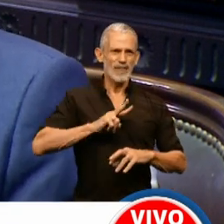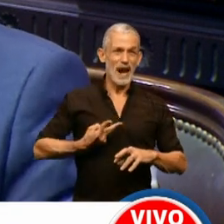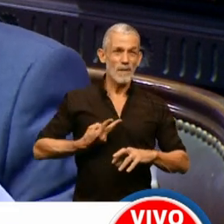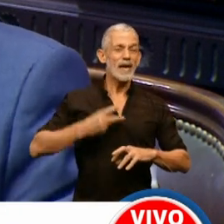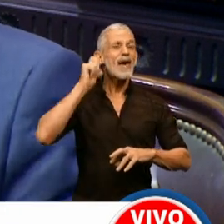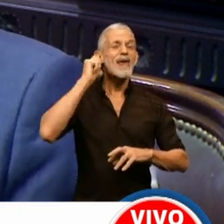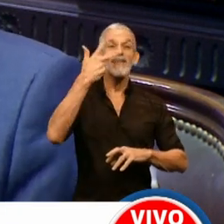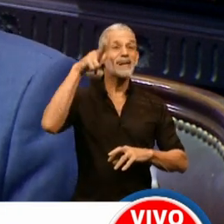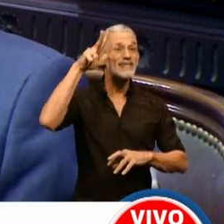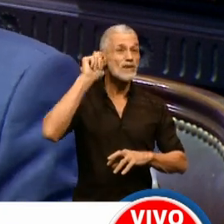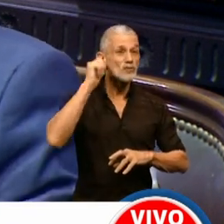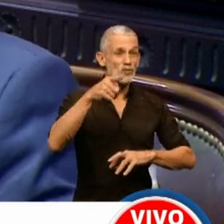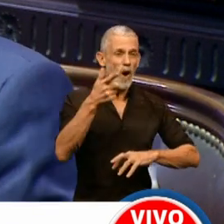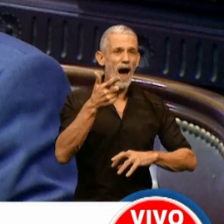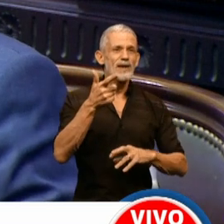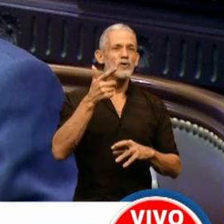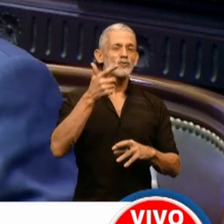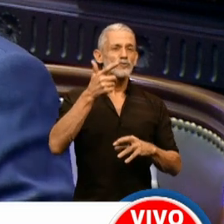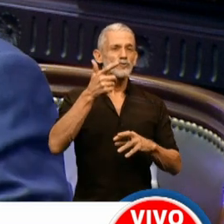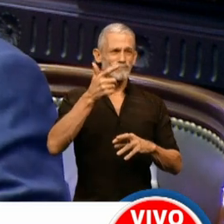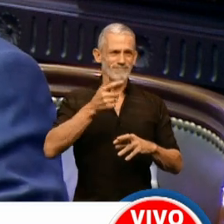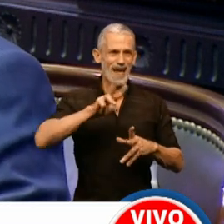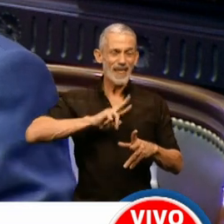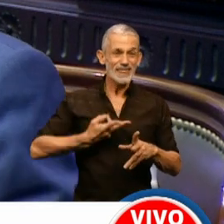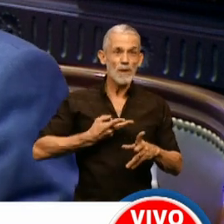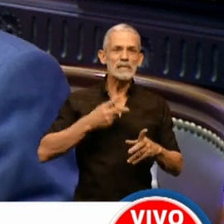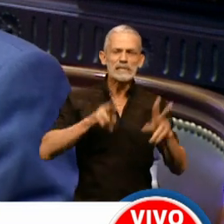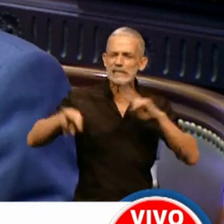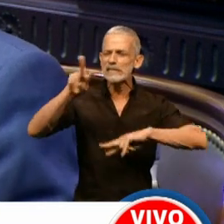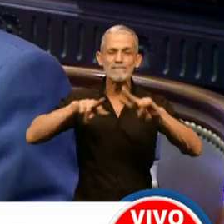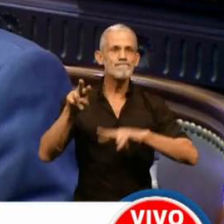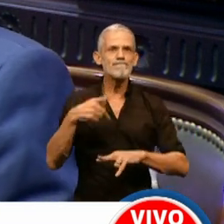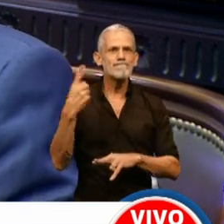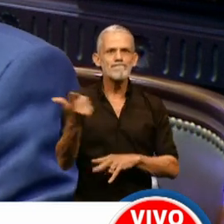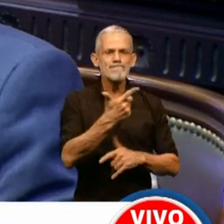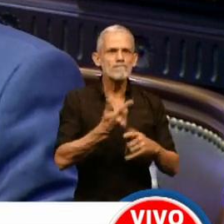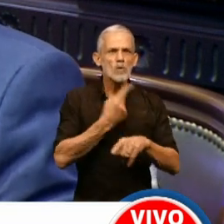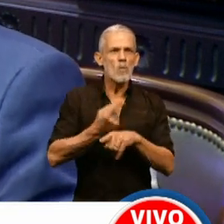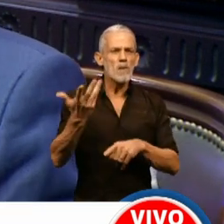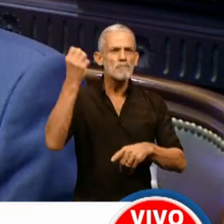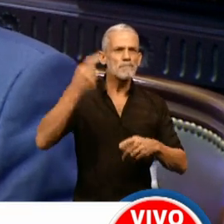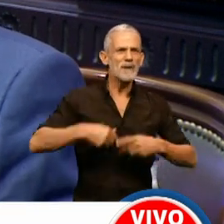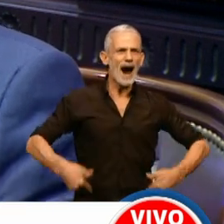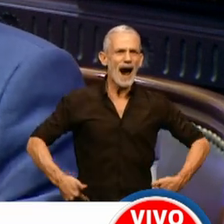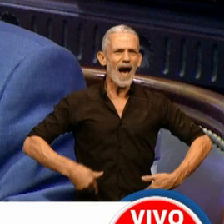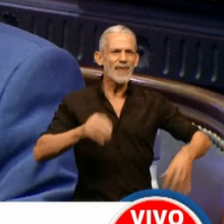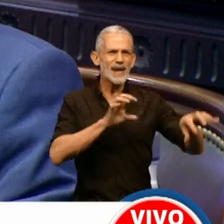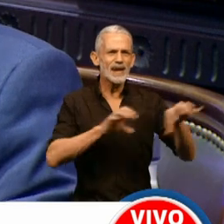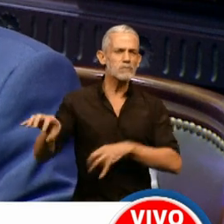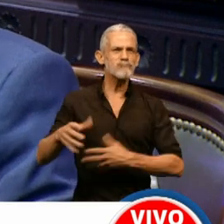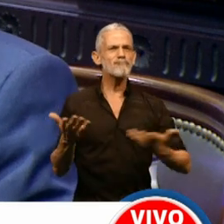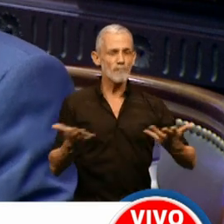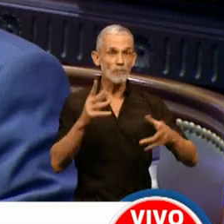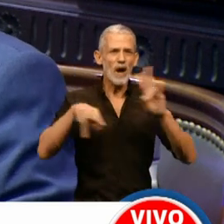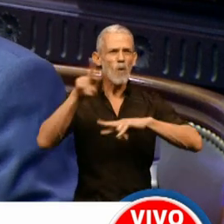38 años de 38 años que no la podía conseguir porque tampoco tienen así como lo estamos